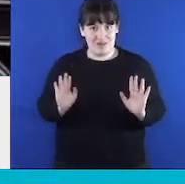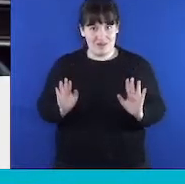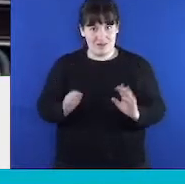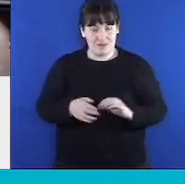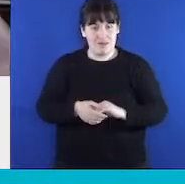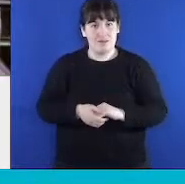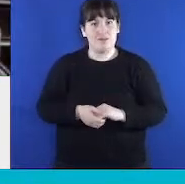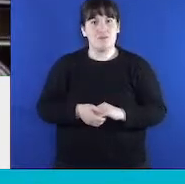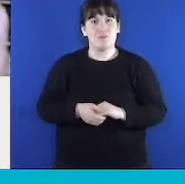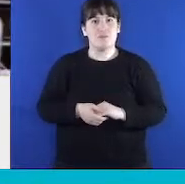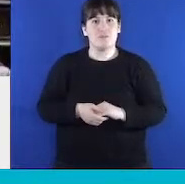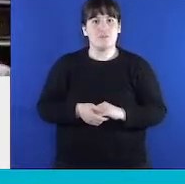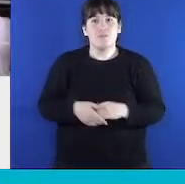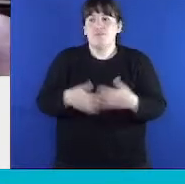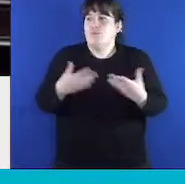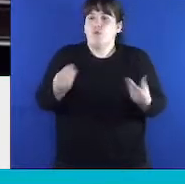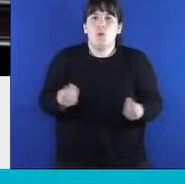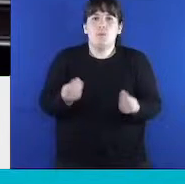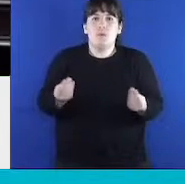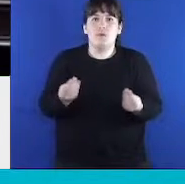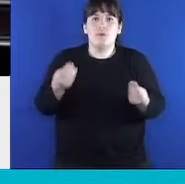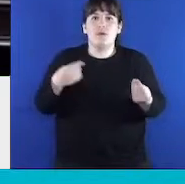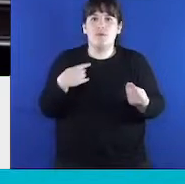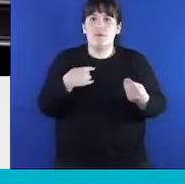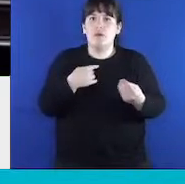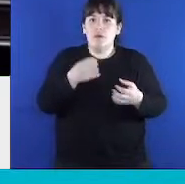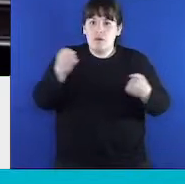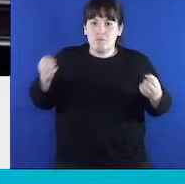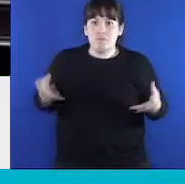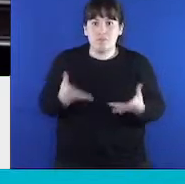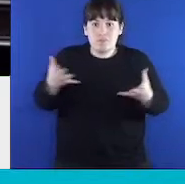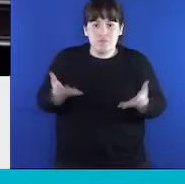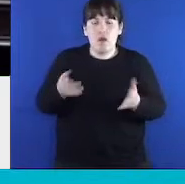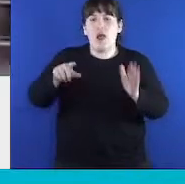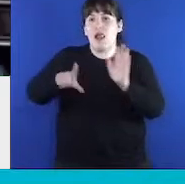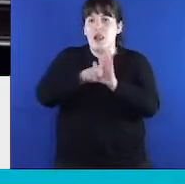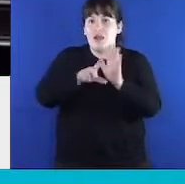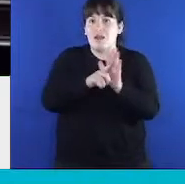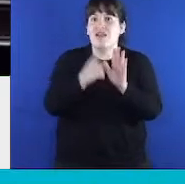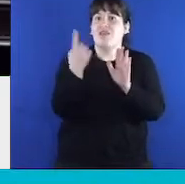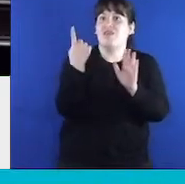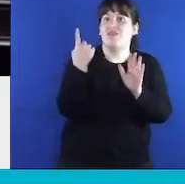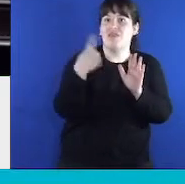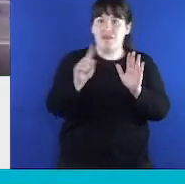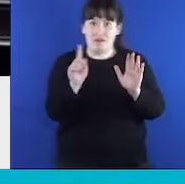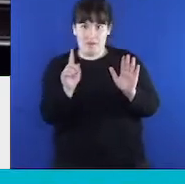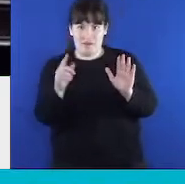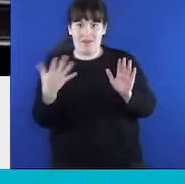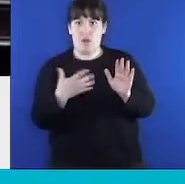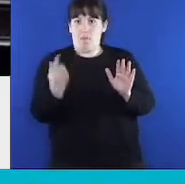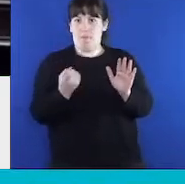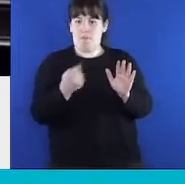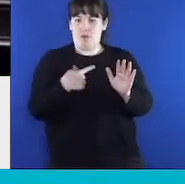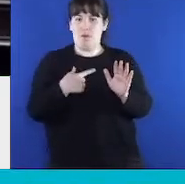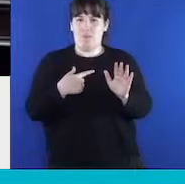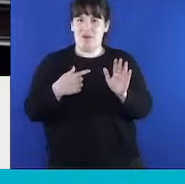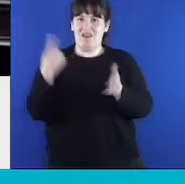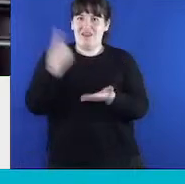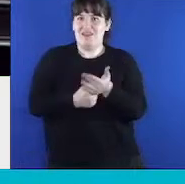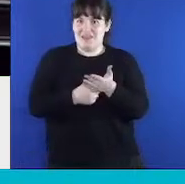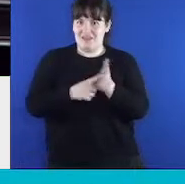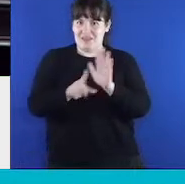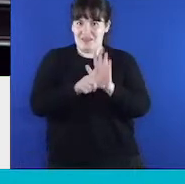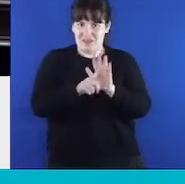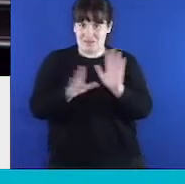Porque la iniciativa legislativa no es lo mismo que la potestad legislativa. La ley de presupuesto es potestad de la legislatura,